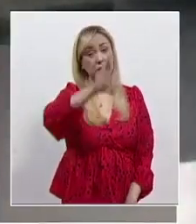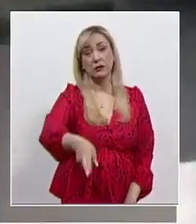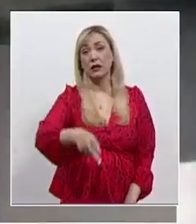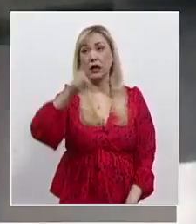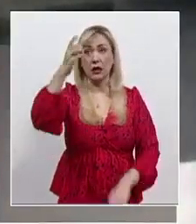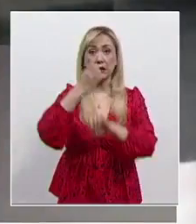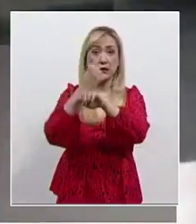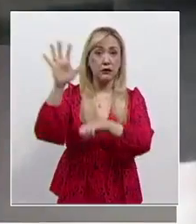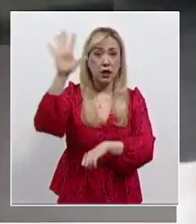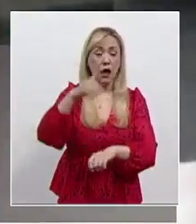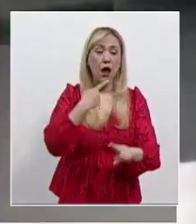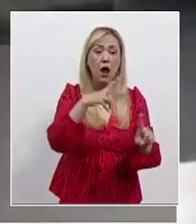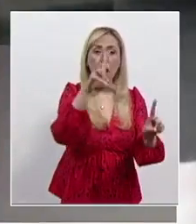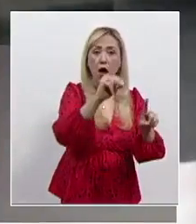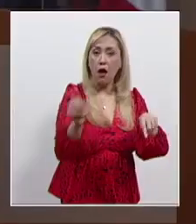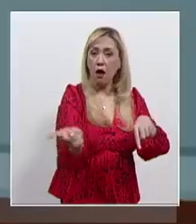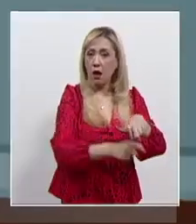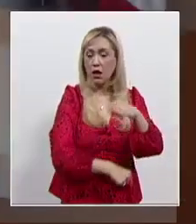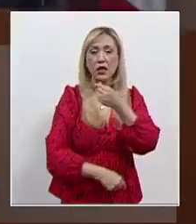estado.